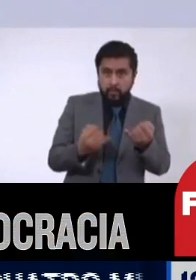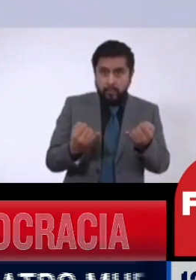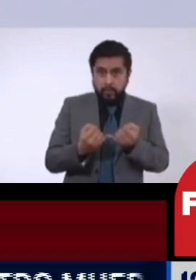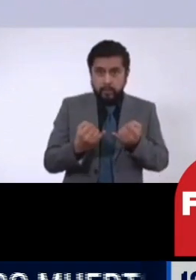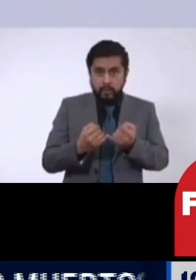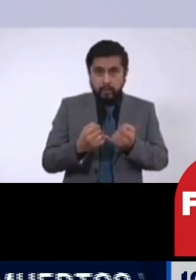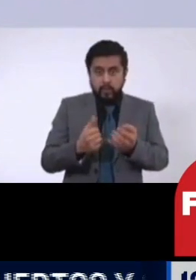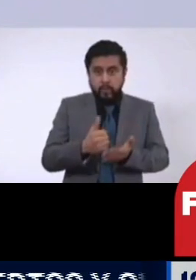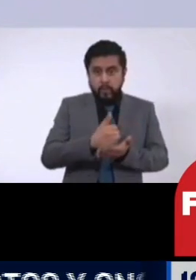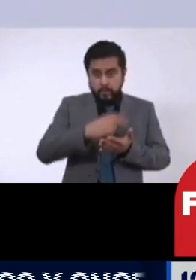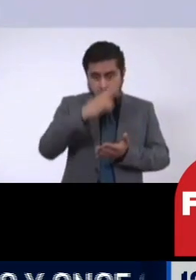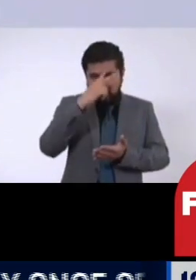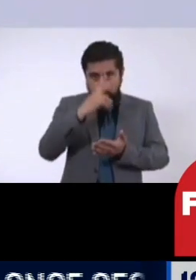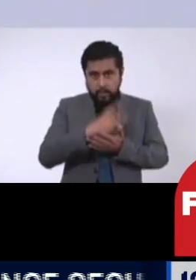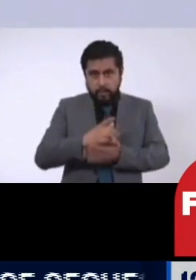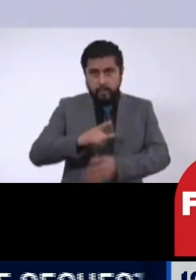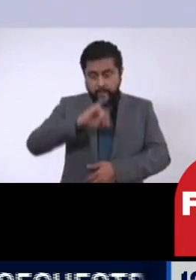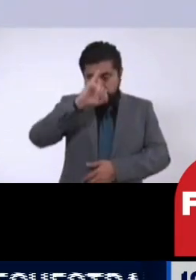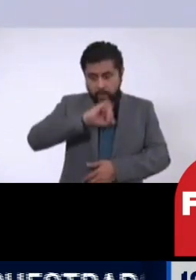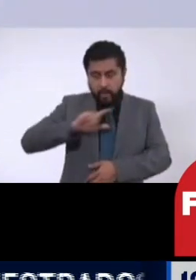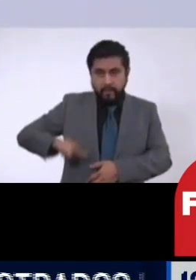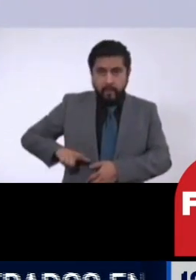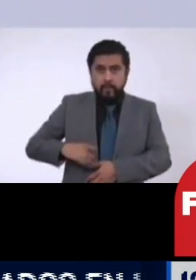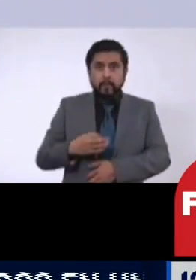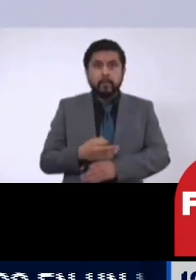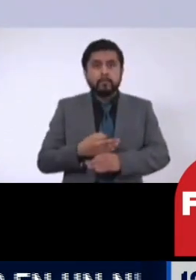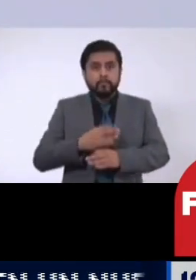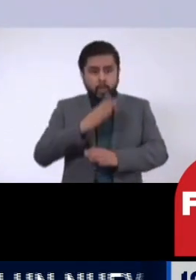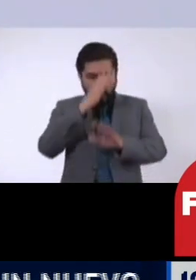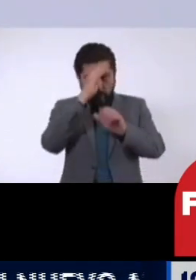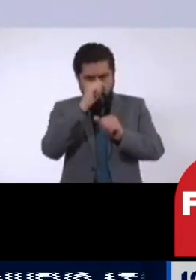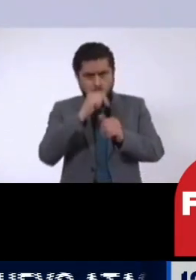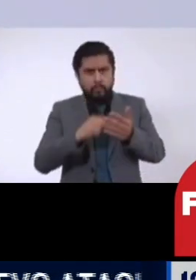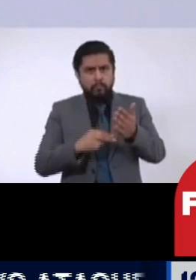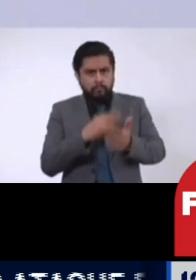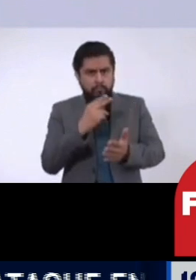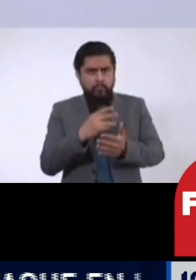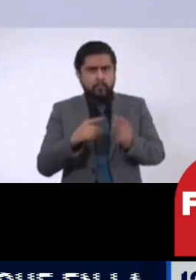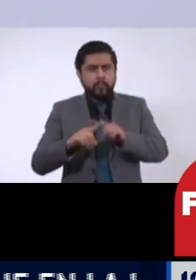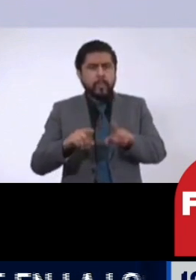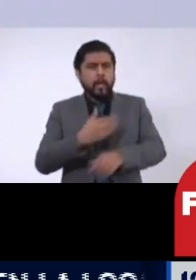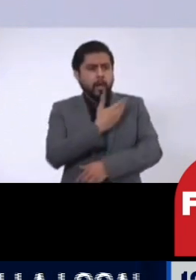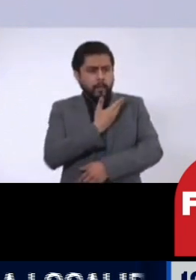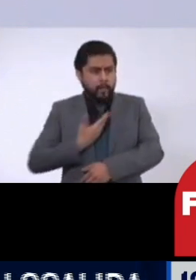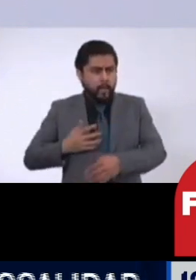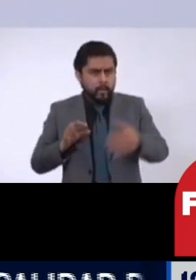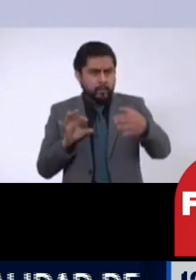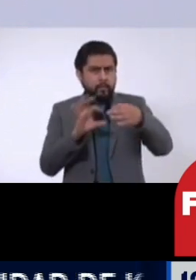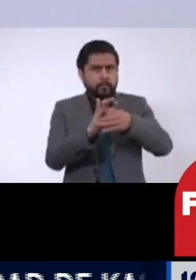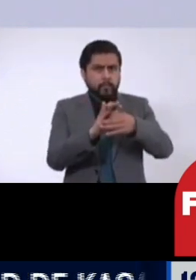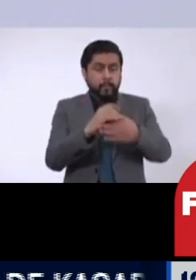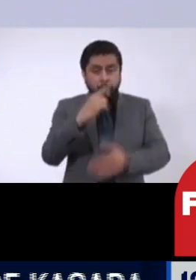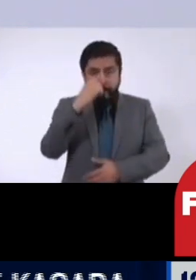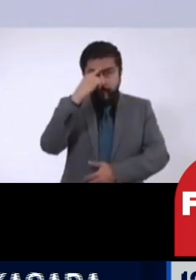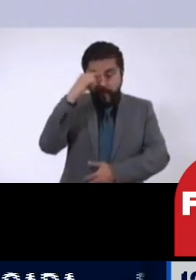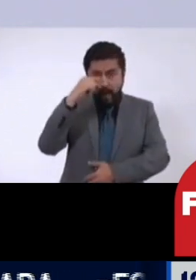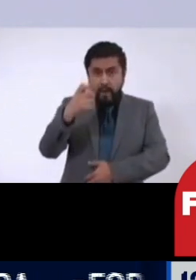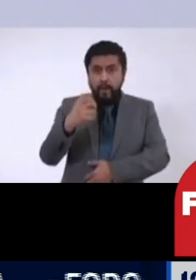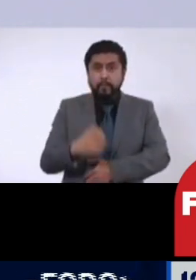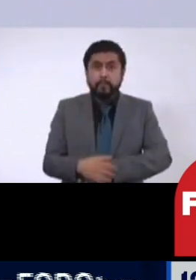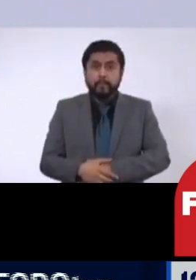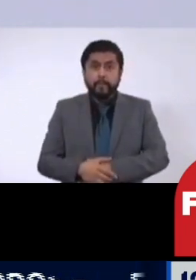Hacemos patente y pública nuestra adhesión al llamado del presidente de la República, Andrés Manuel López Obrador, para